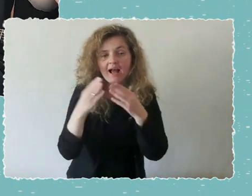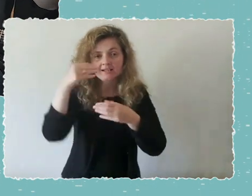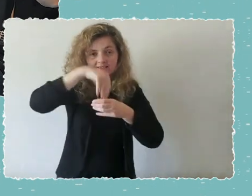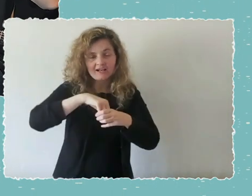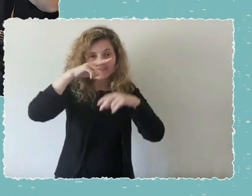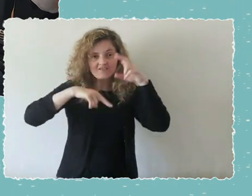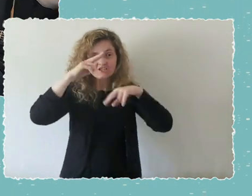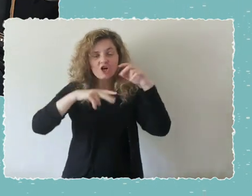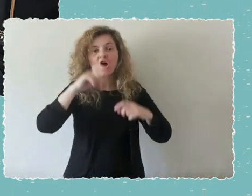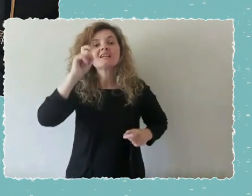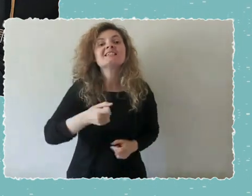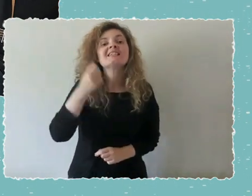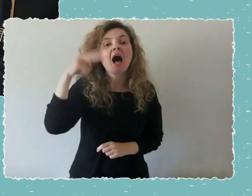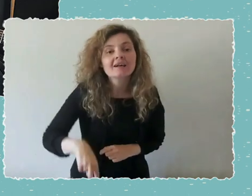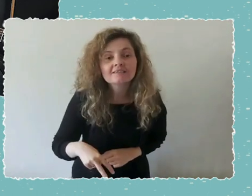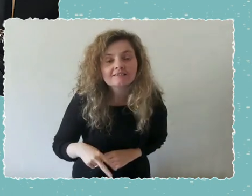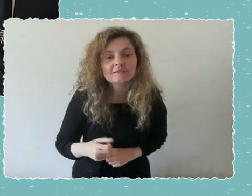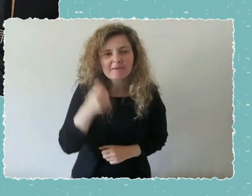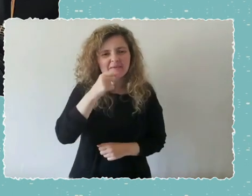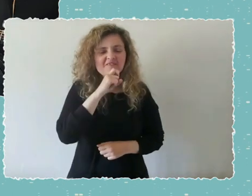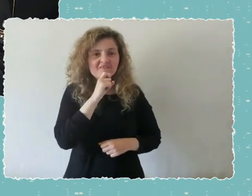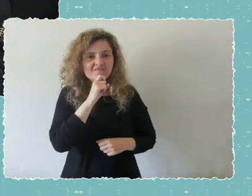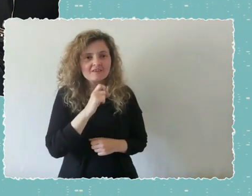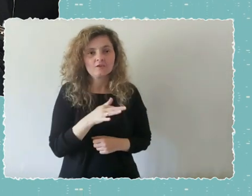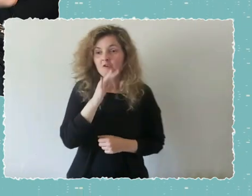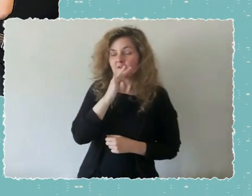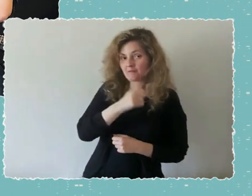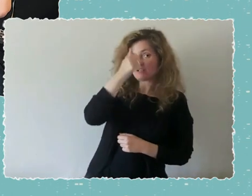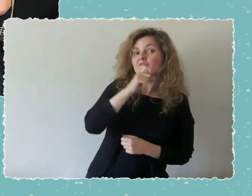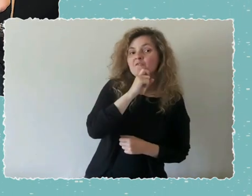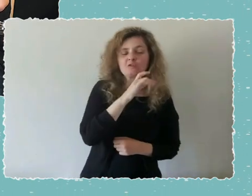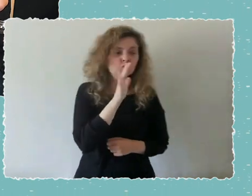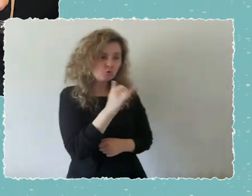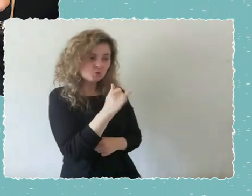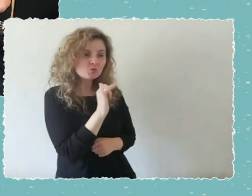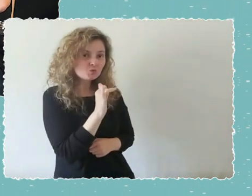na casa que fixo Xan. Máis difícil, ainda máis difícil. Sí.